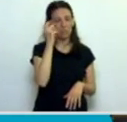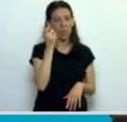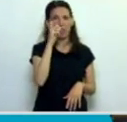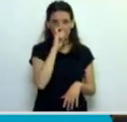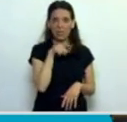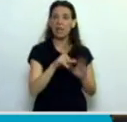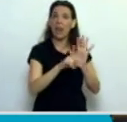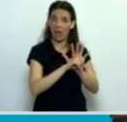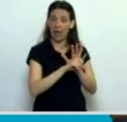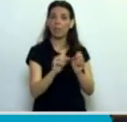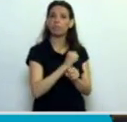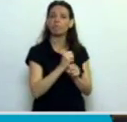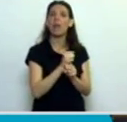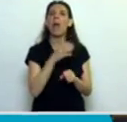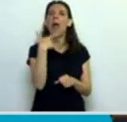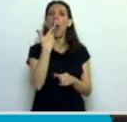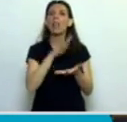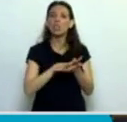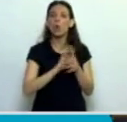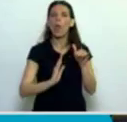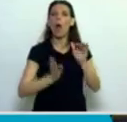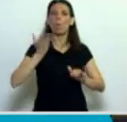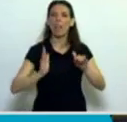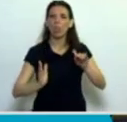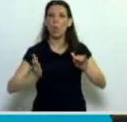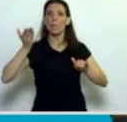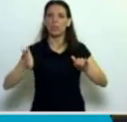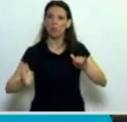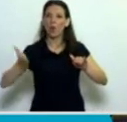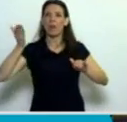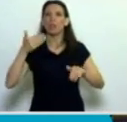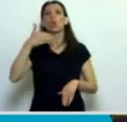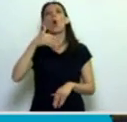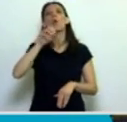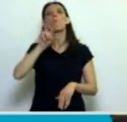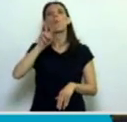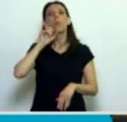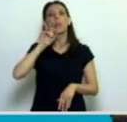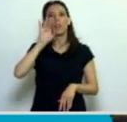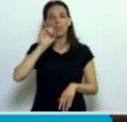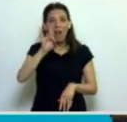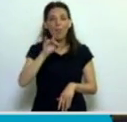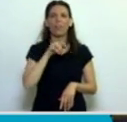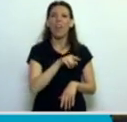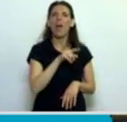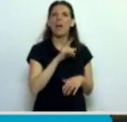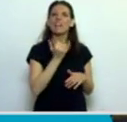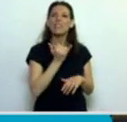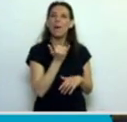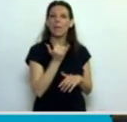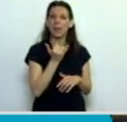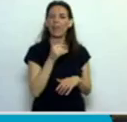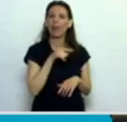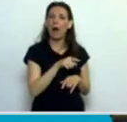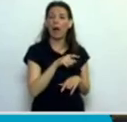que instaló la movilidad de haberes previsionales. Recordarán también que aquella fórmula polinómica